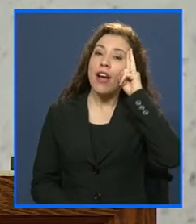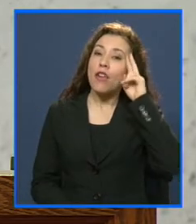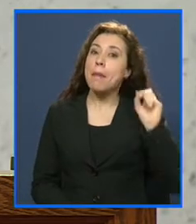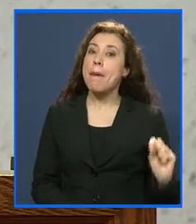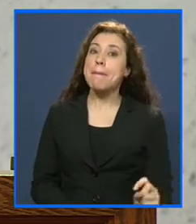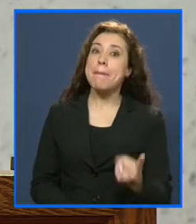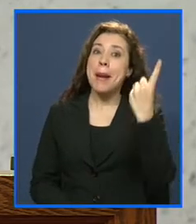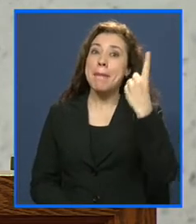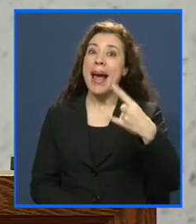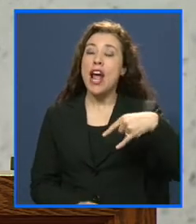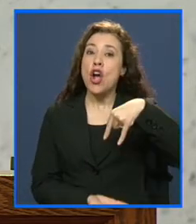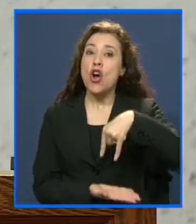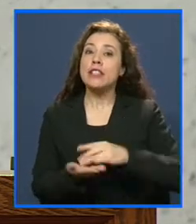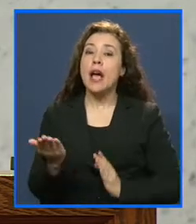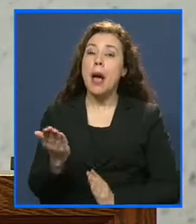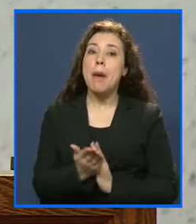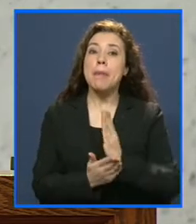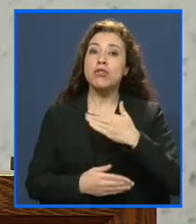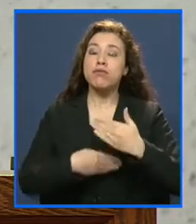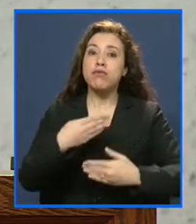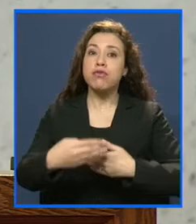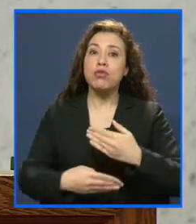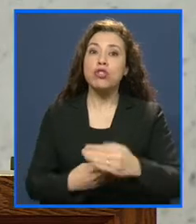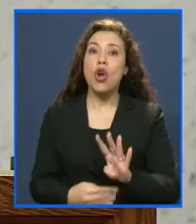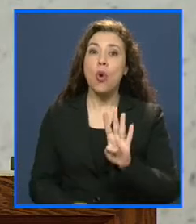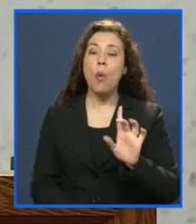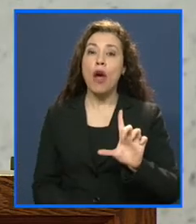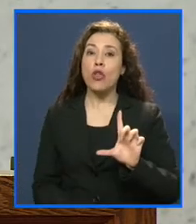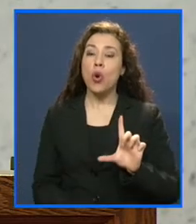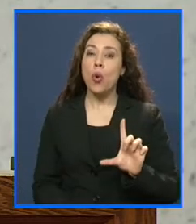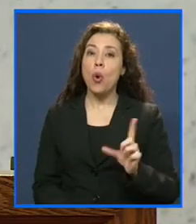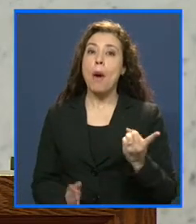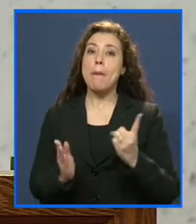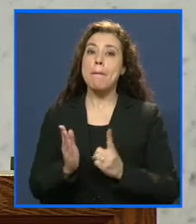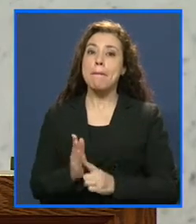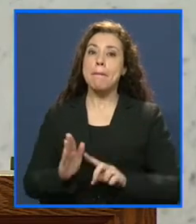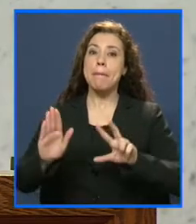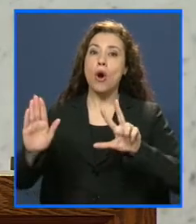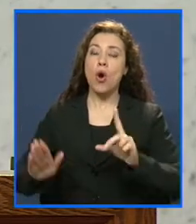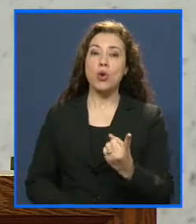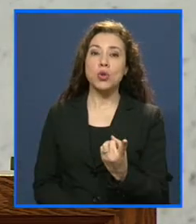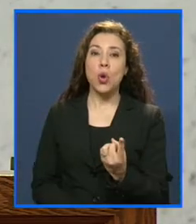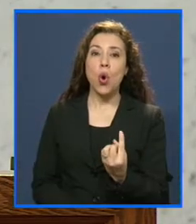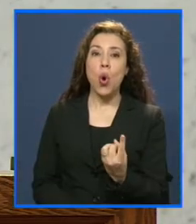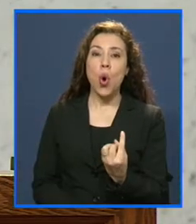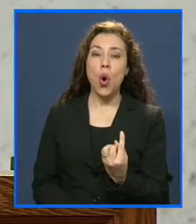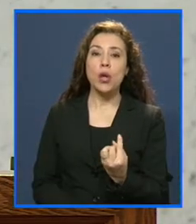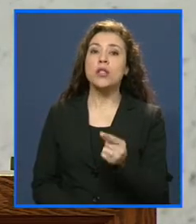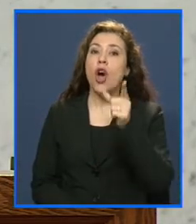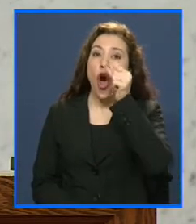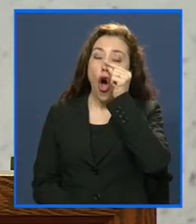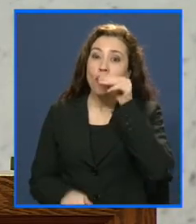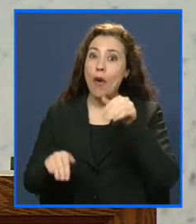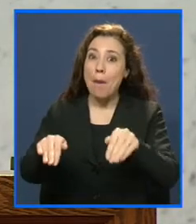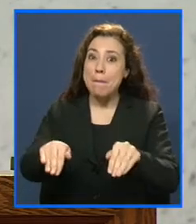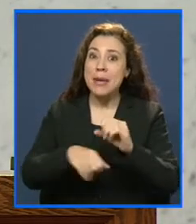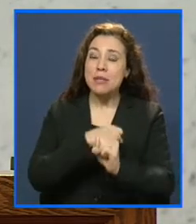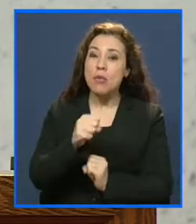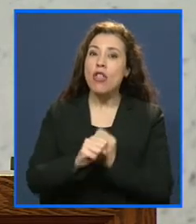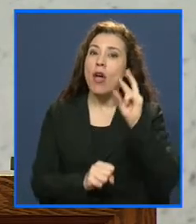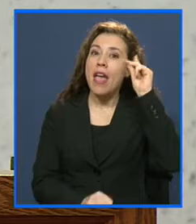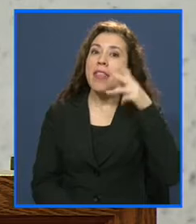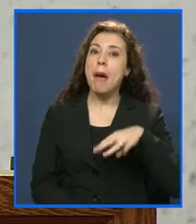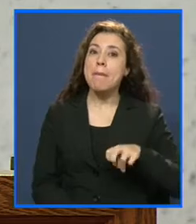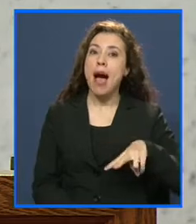primer congreso que comenzó funciones el 4 de julio de 1811 y que en octubre del mismo año a iniciativa de